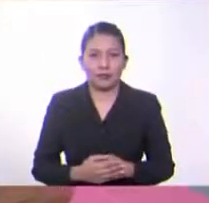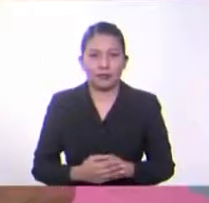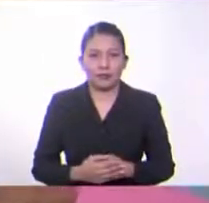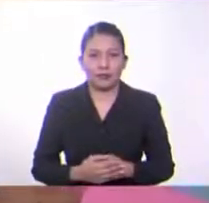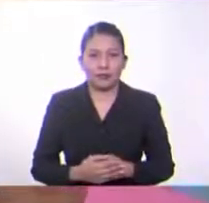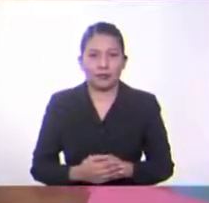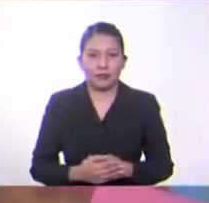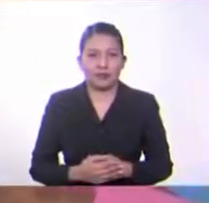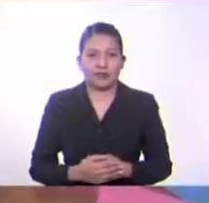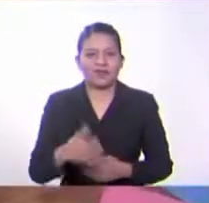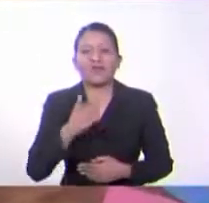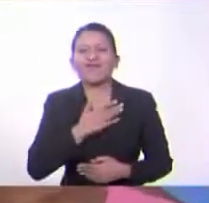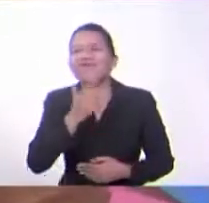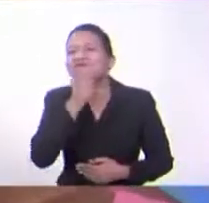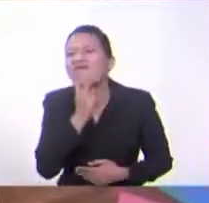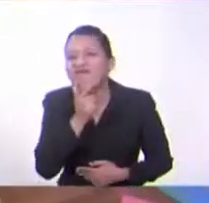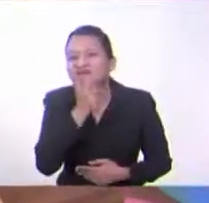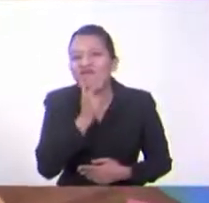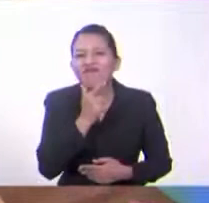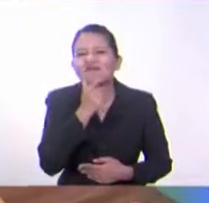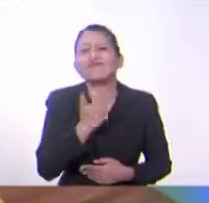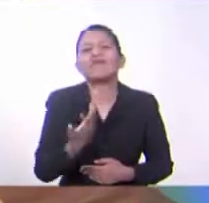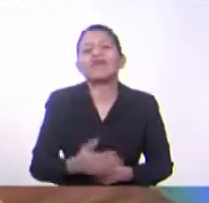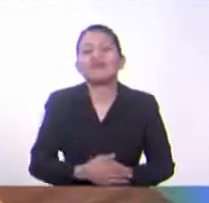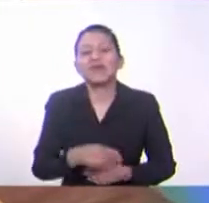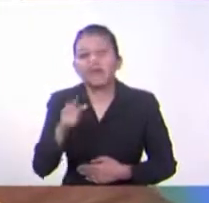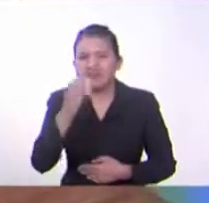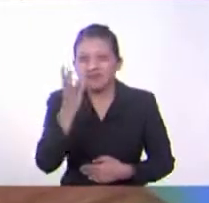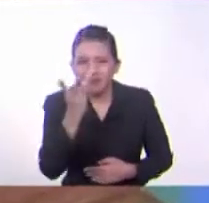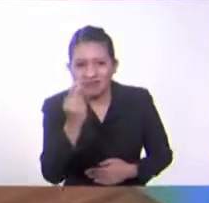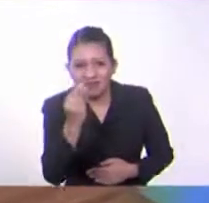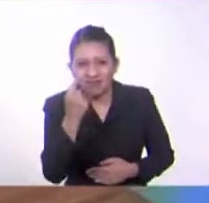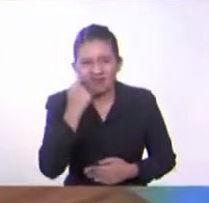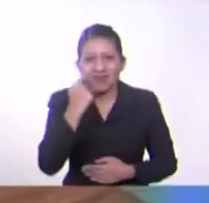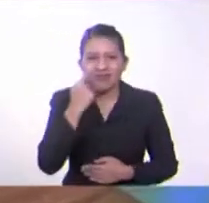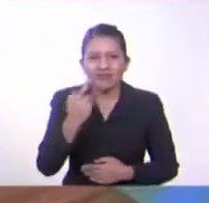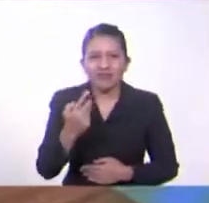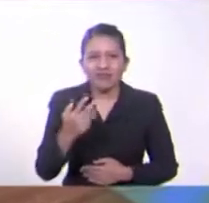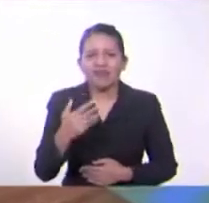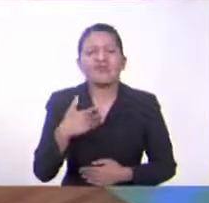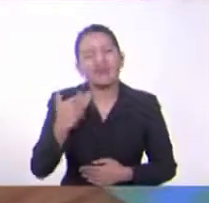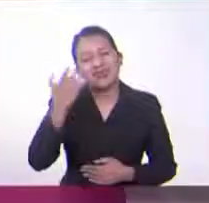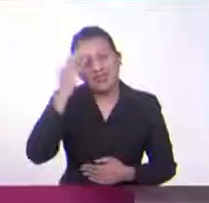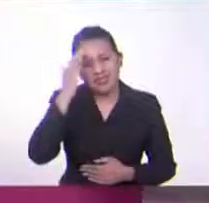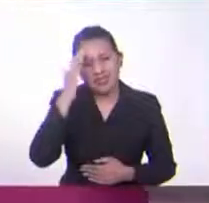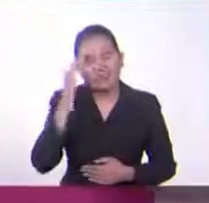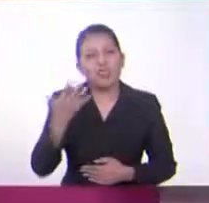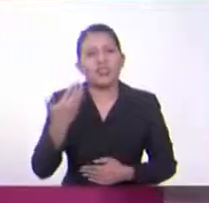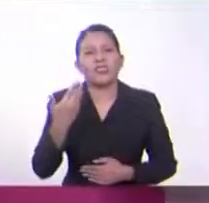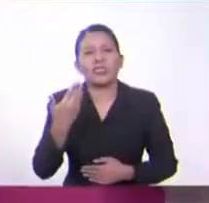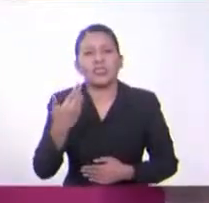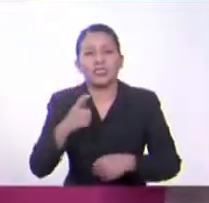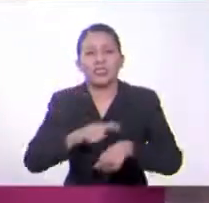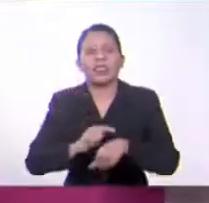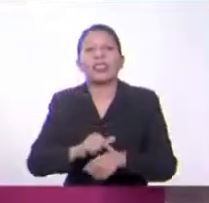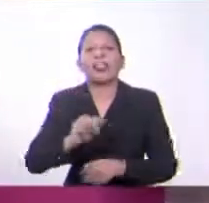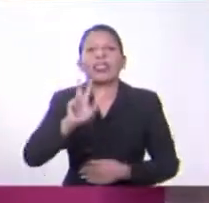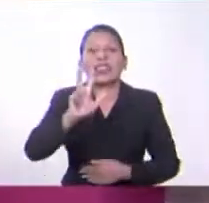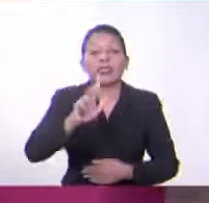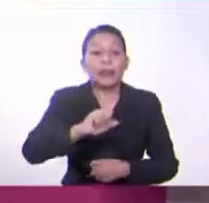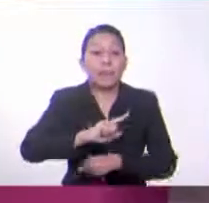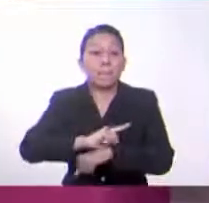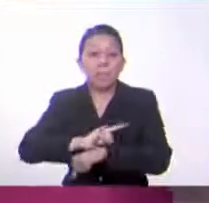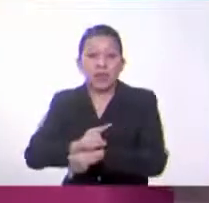Solo porque me llama la curiosidad, ¿qué podría haber ahí? Voy a suponer, bueno, quiero saber qué sucede en 3 minutos.